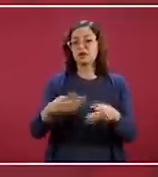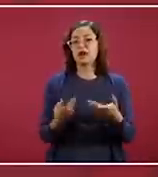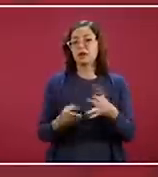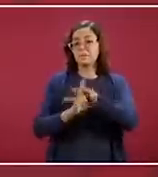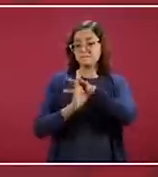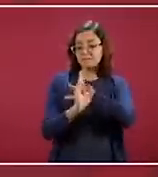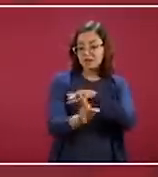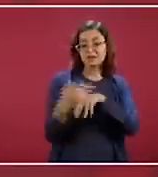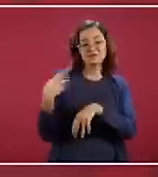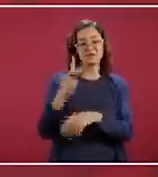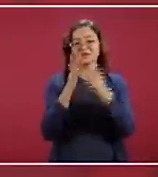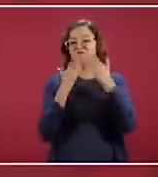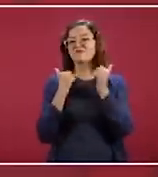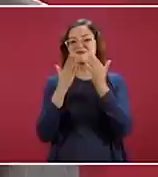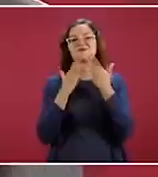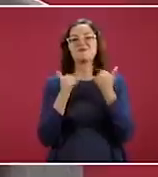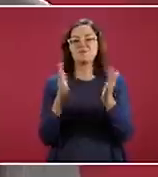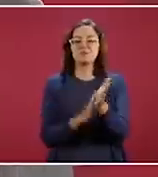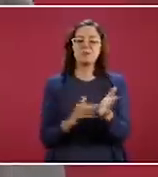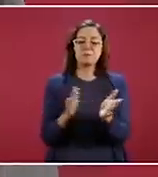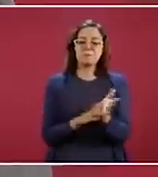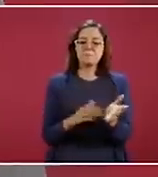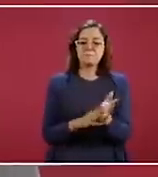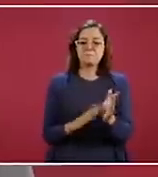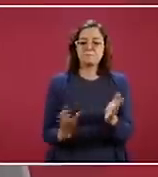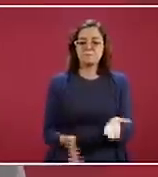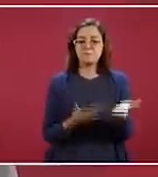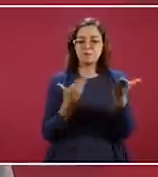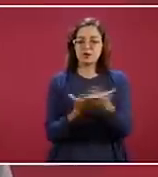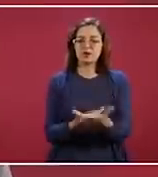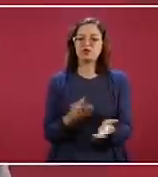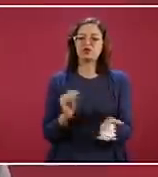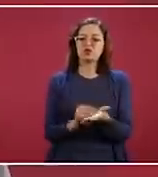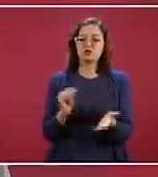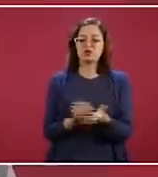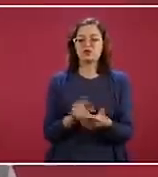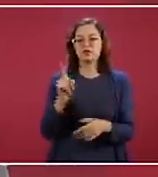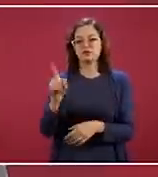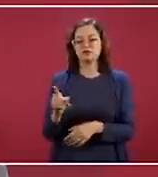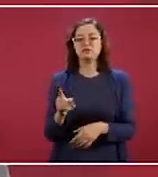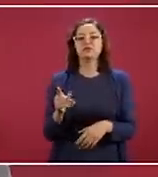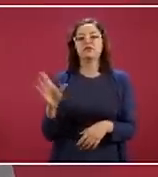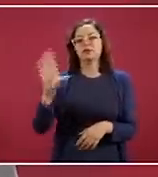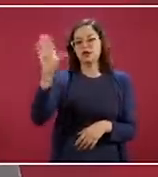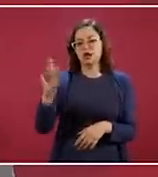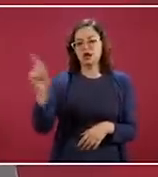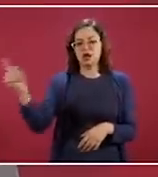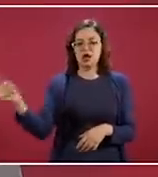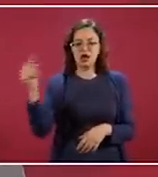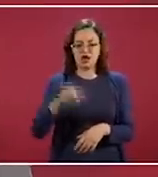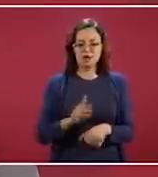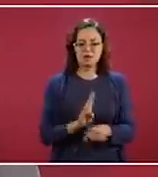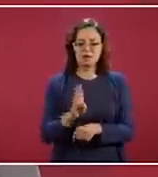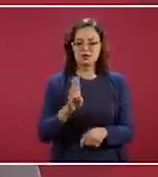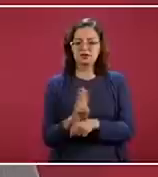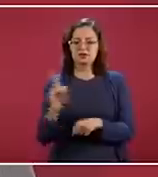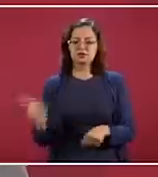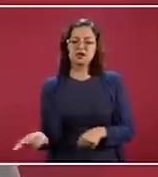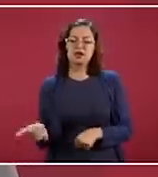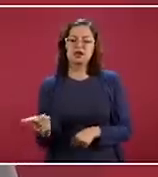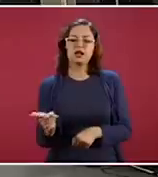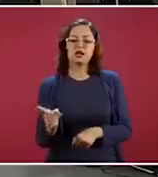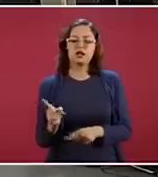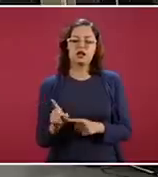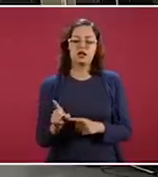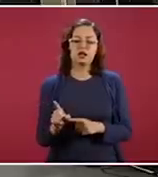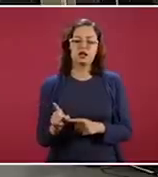llegaba, como actualmente sigue aconteciendo, vía Brasil, de África, vía